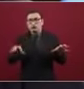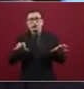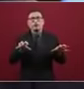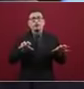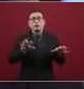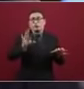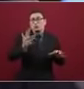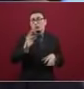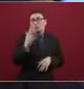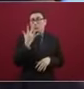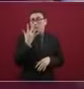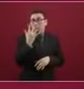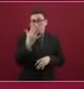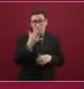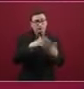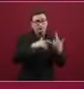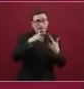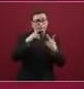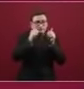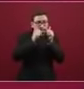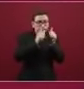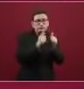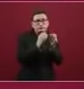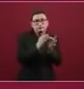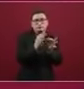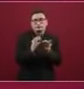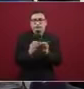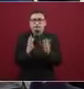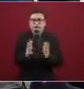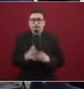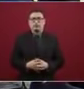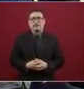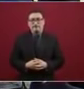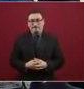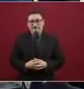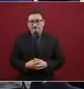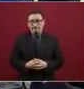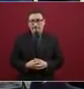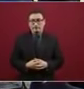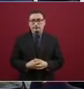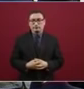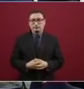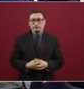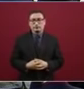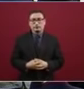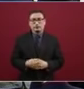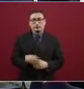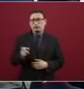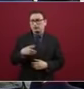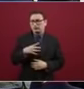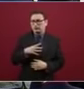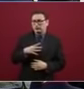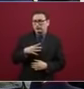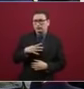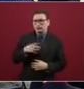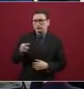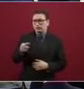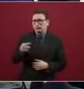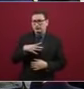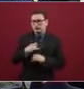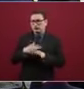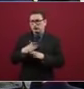regiones prioritarias. Si está Leonel Cota por aquí, no sé si tengamos la información a la